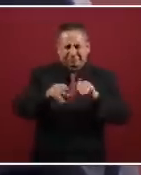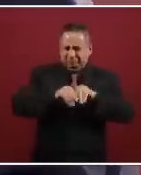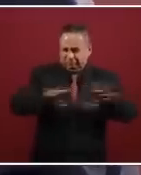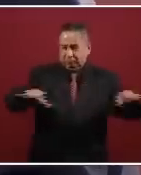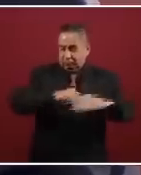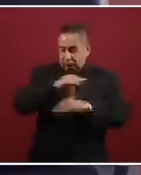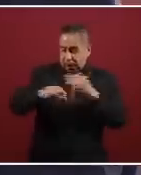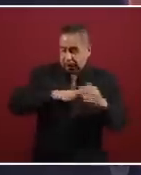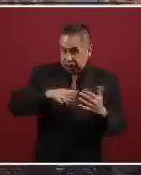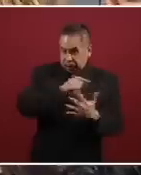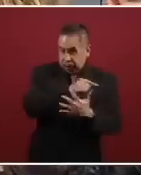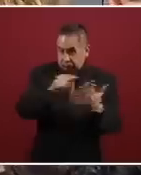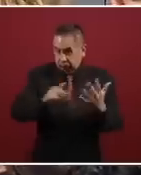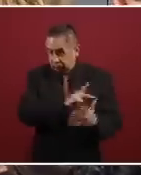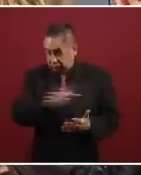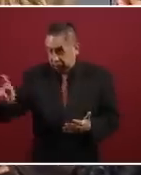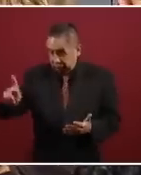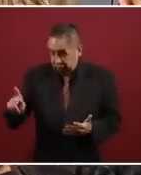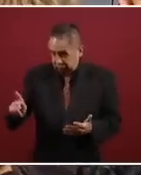medios? ¡Ah!